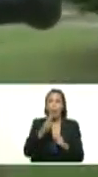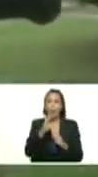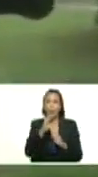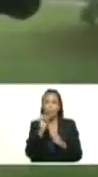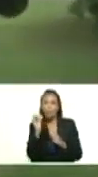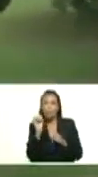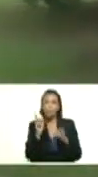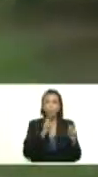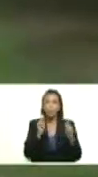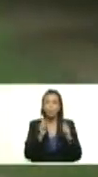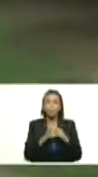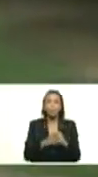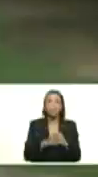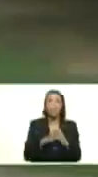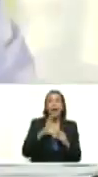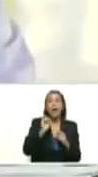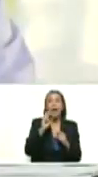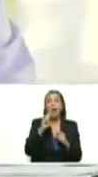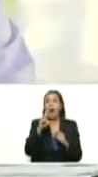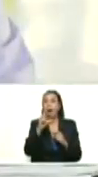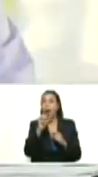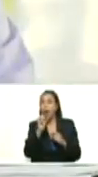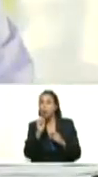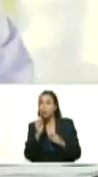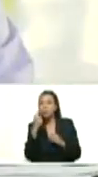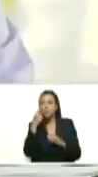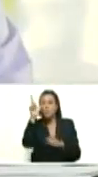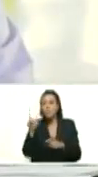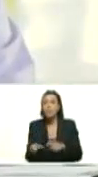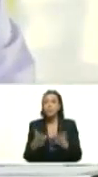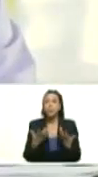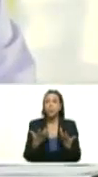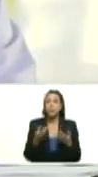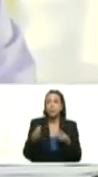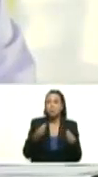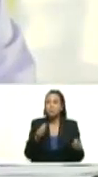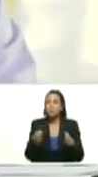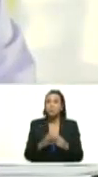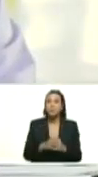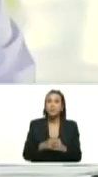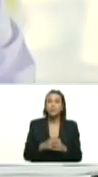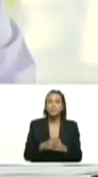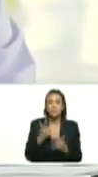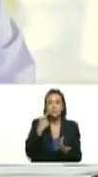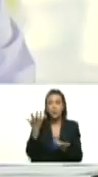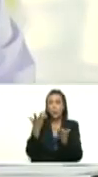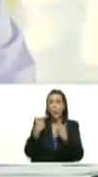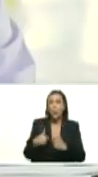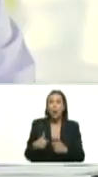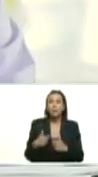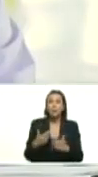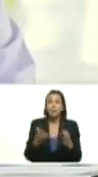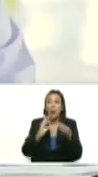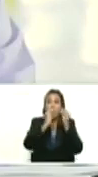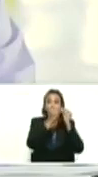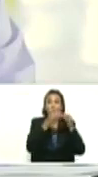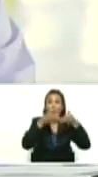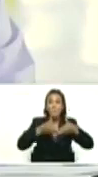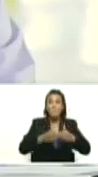Bueno, Carlos Vicente, ¿qué le podemos decir a la gente? Ah, sobre la